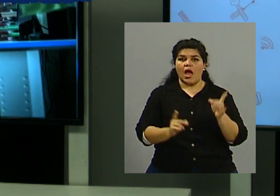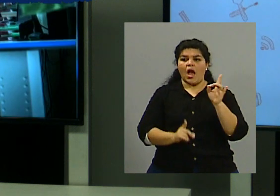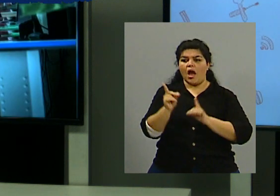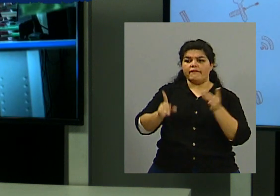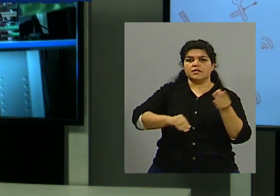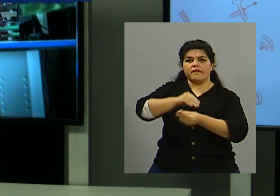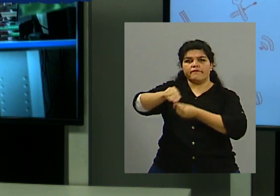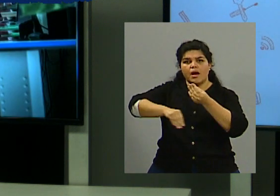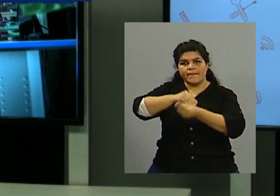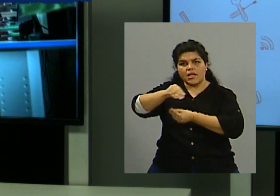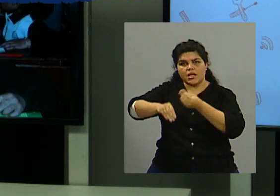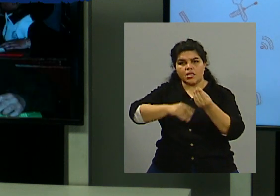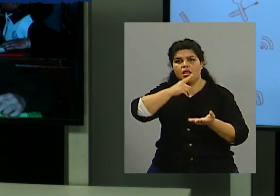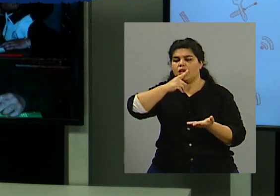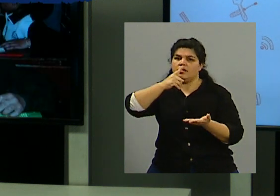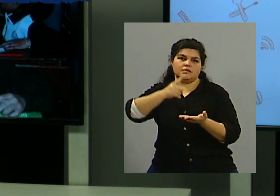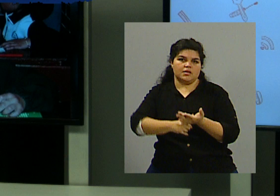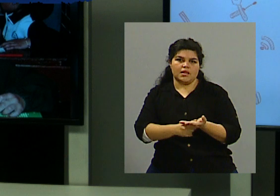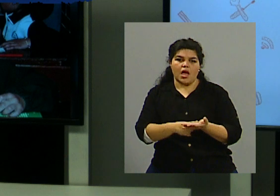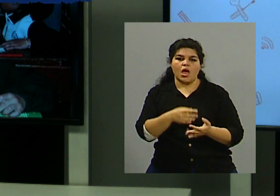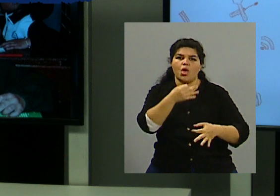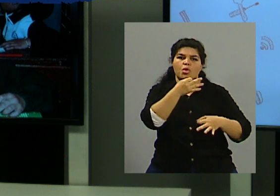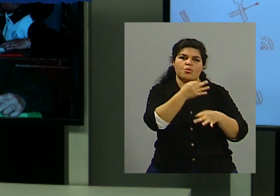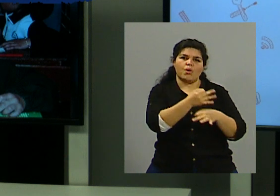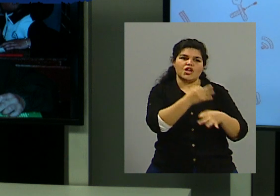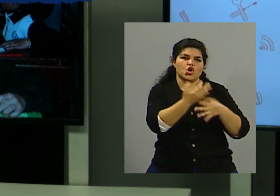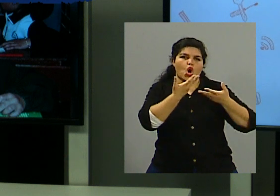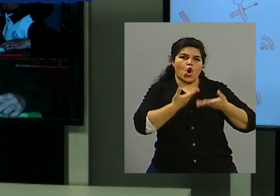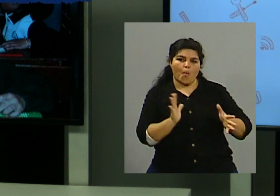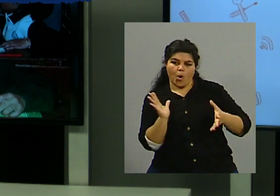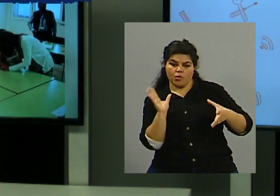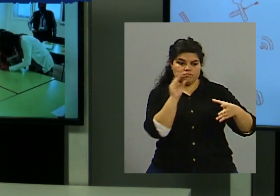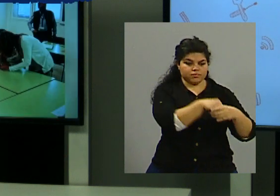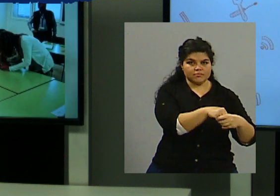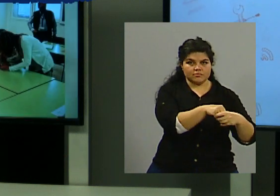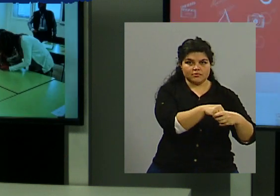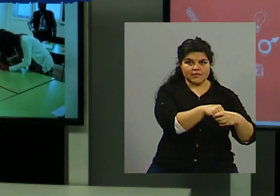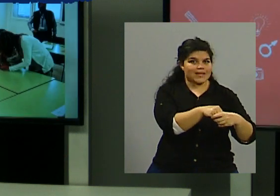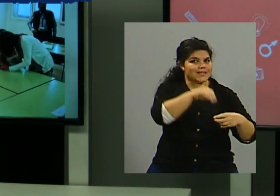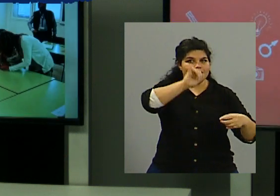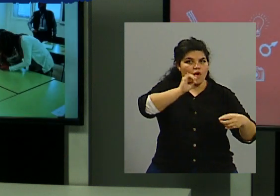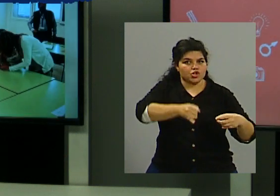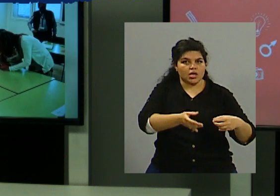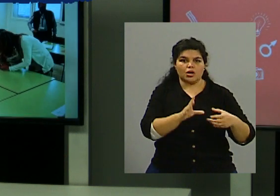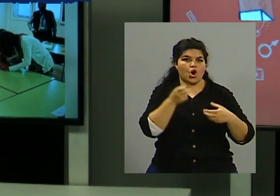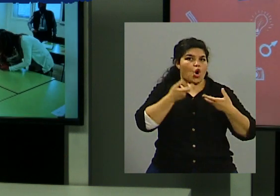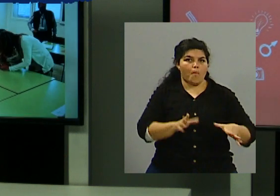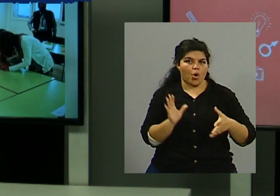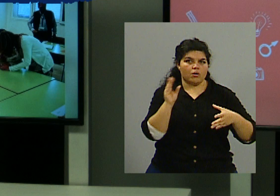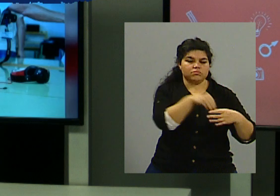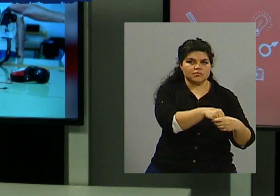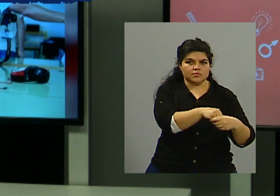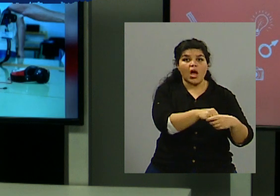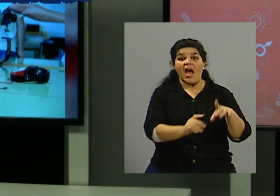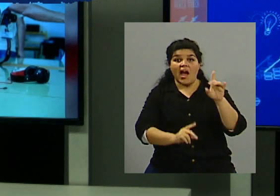decisión de la inclusión en educación común, pero creo que muchas veces en estas decisiones, o a veces también son los docentes que consideran